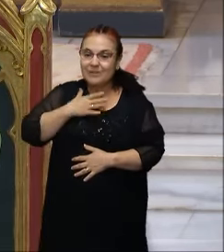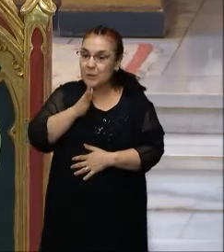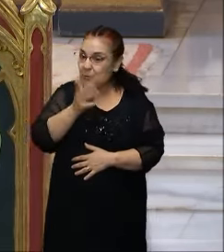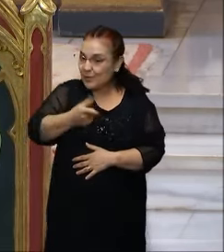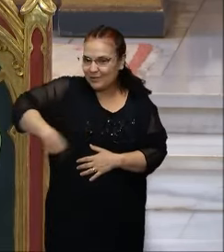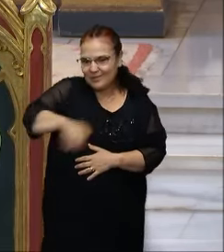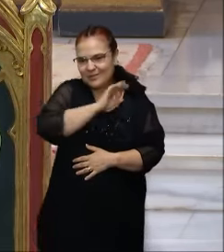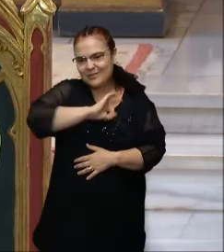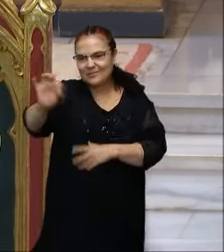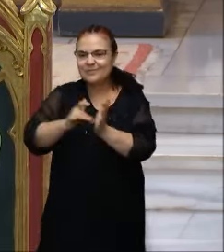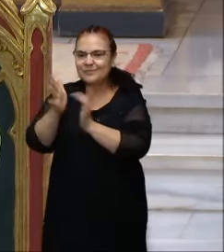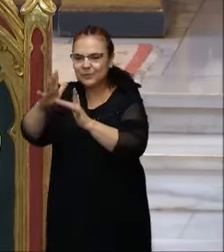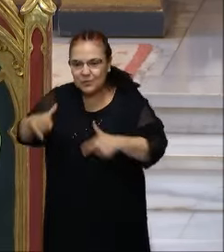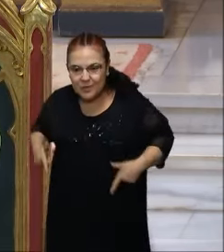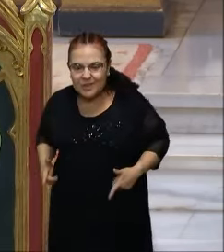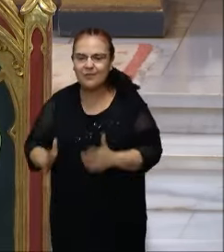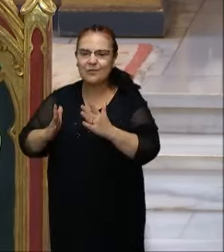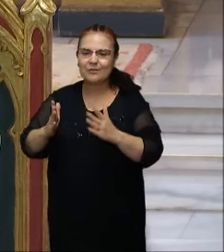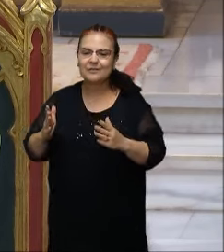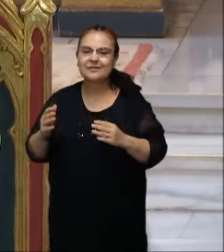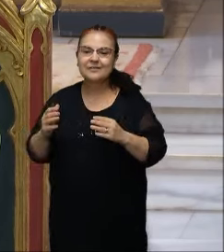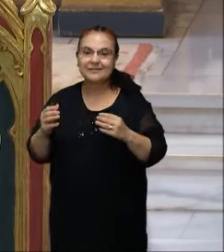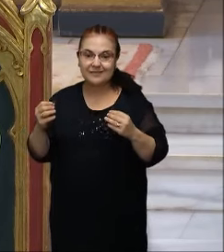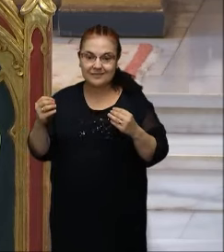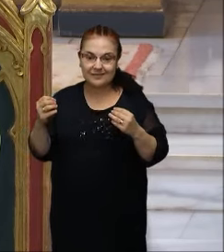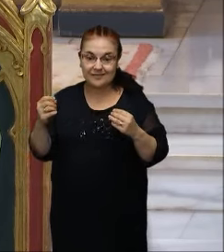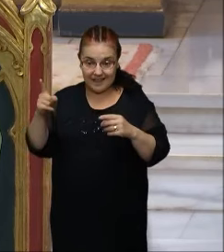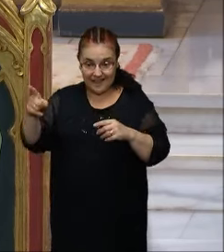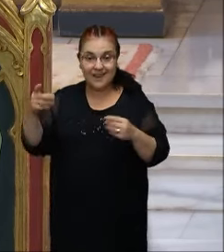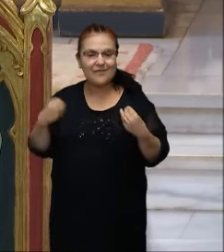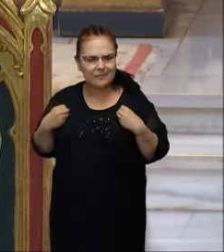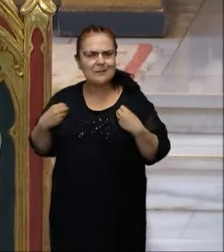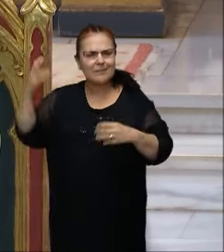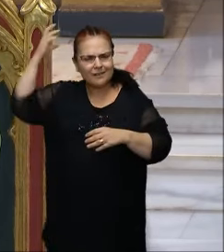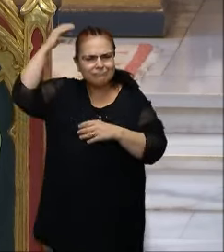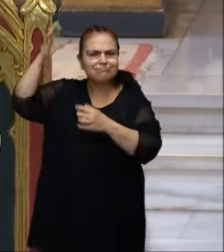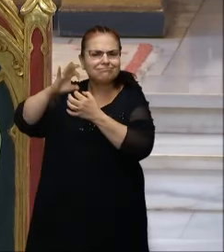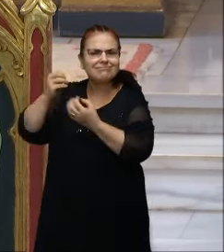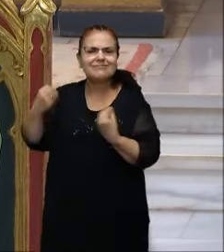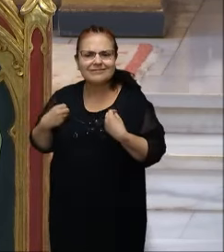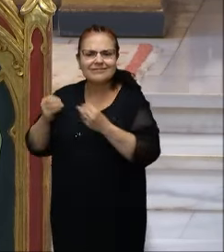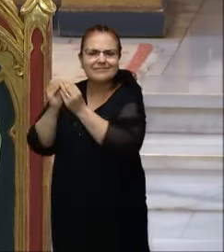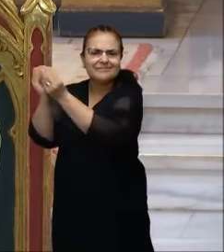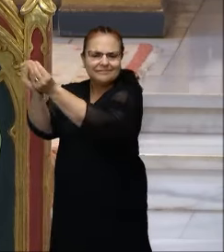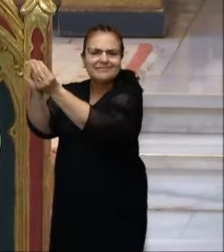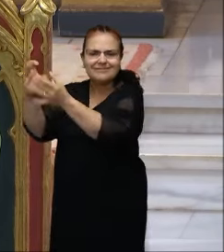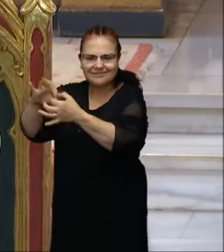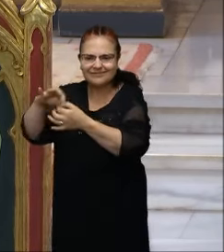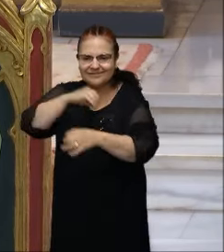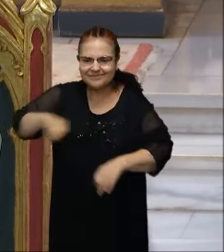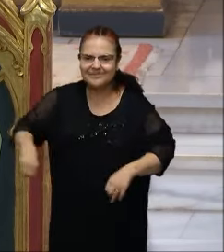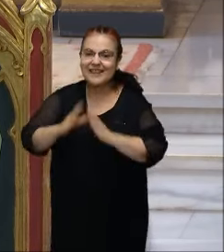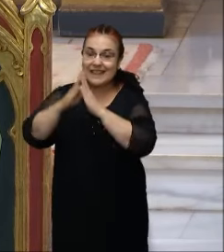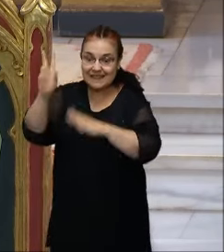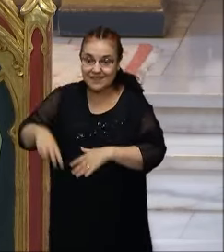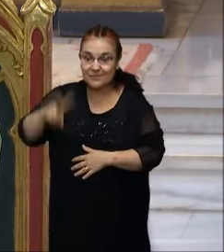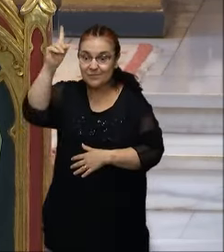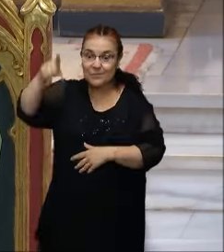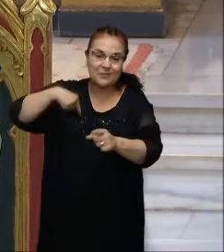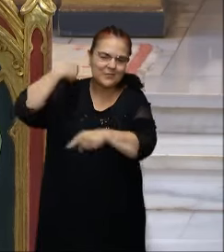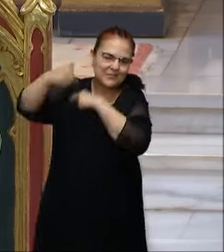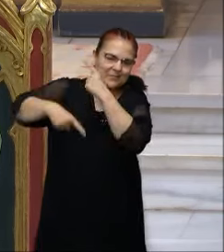nuestro Señor Jesucristo, tu Hijo, el que vive y reina contigo en la unidad del Espíritu Santo y es